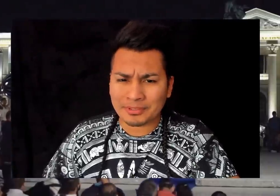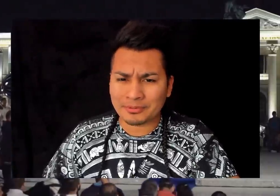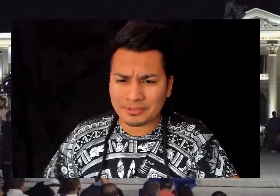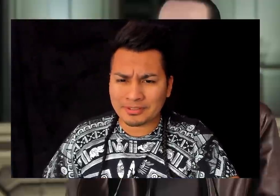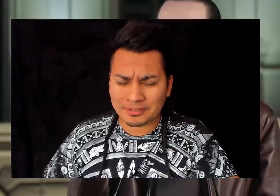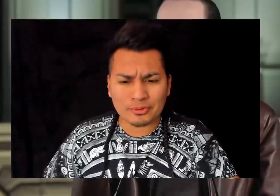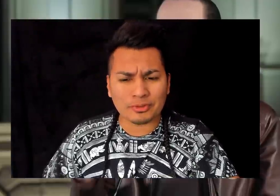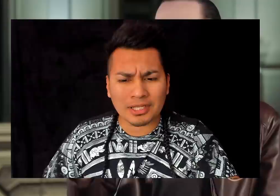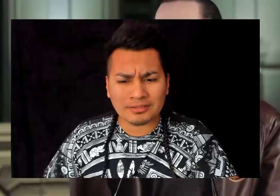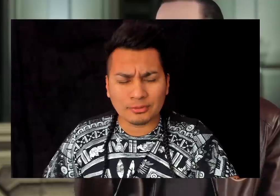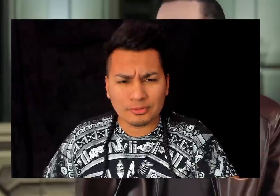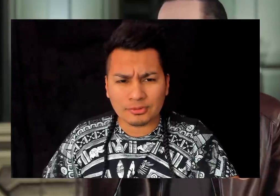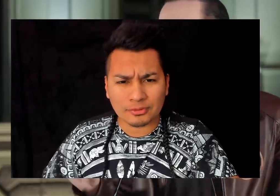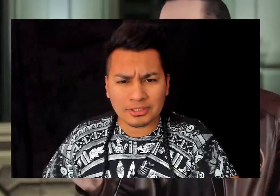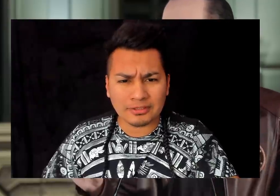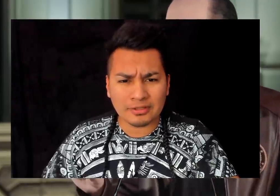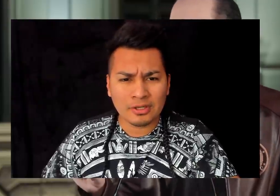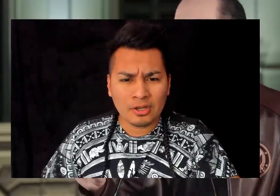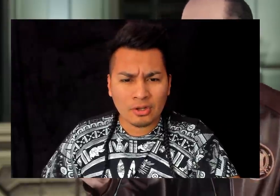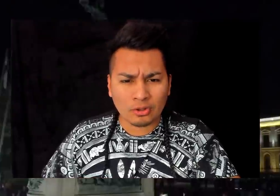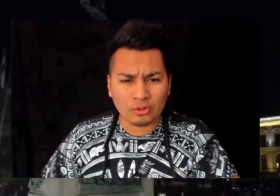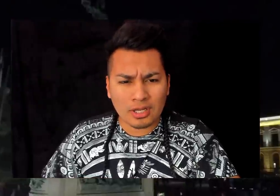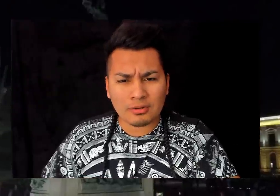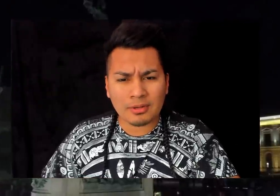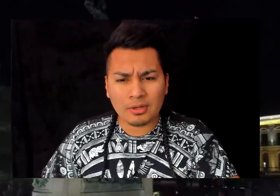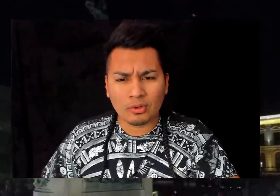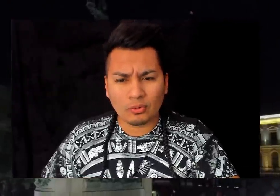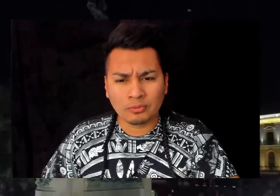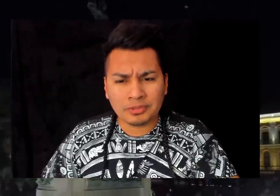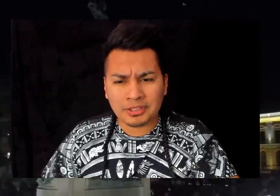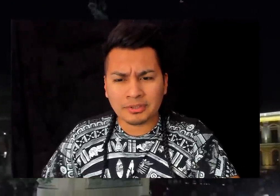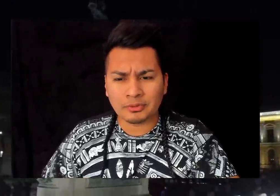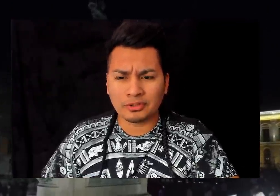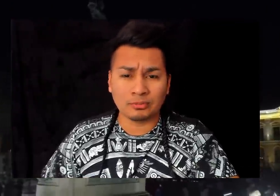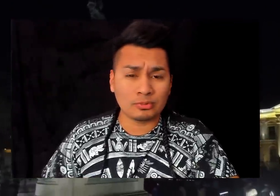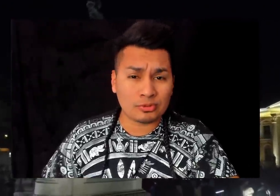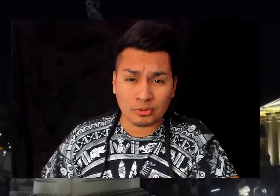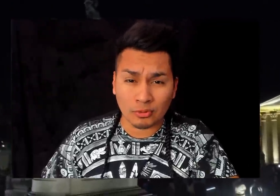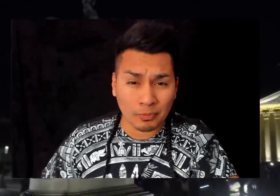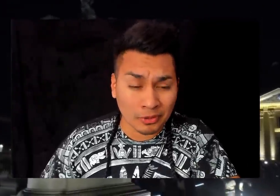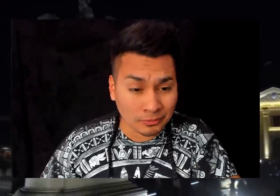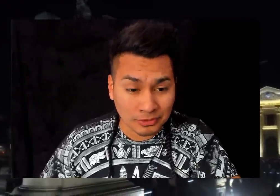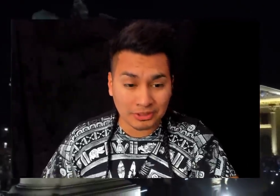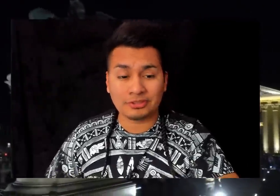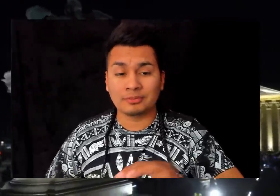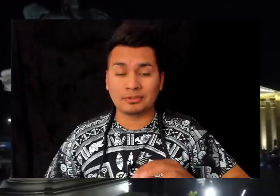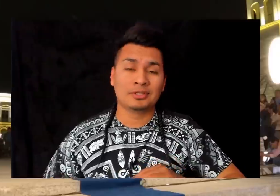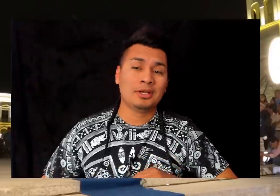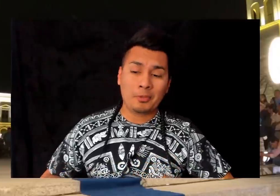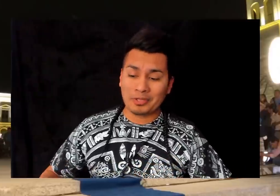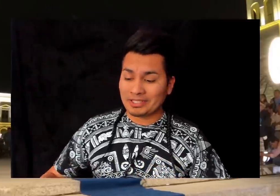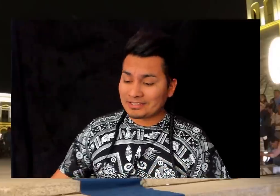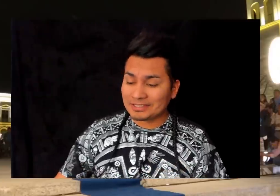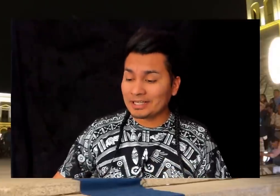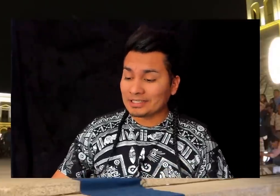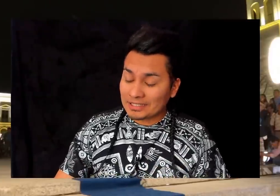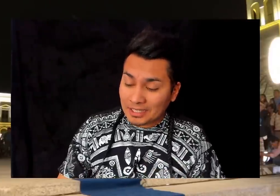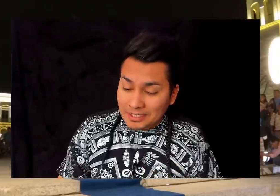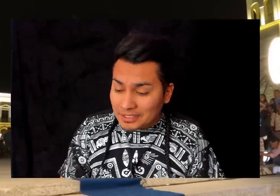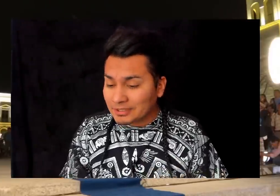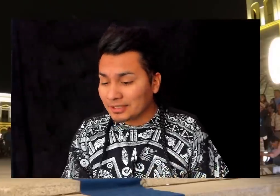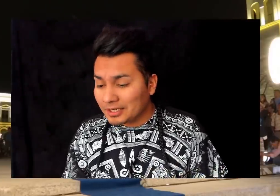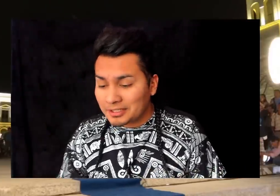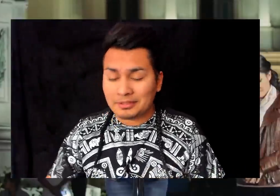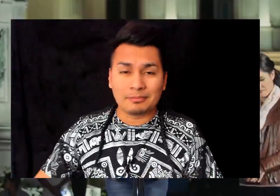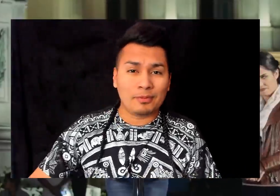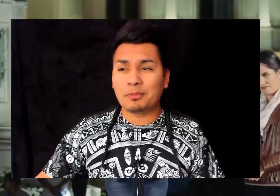o menos, es que yo creo que hace uno o dos días colocaba un video y muchos, pero muchísimos me decían: